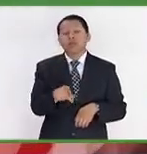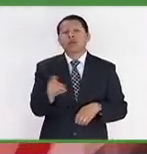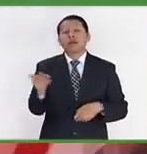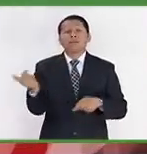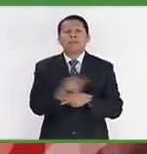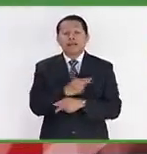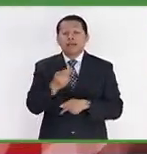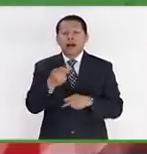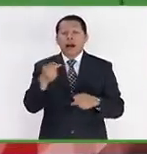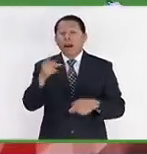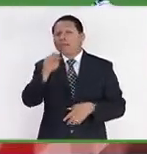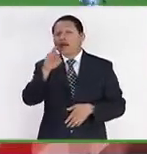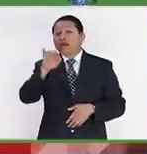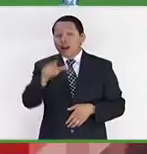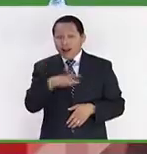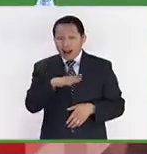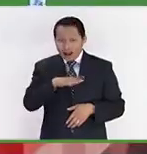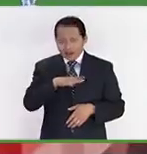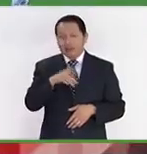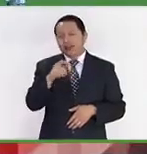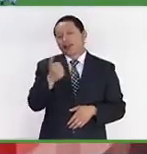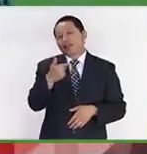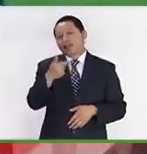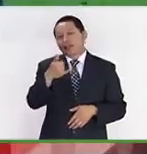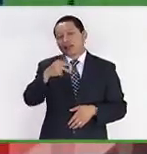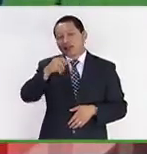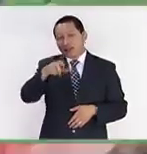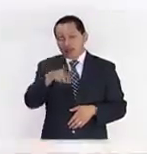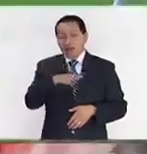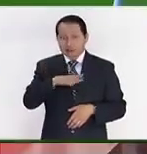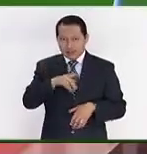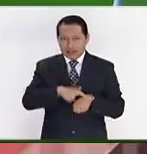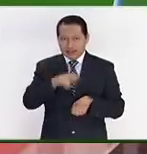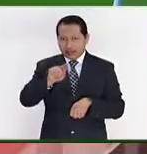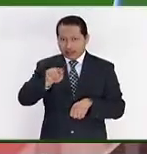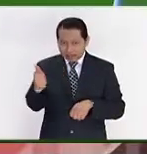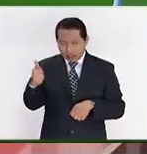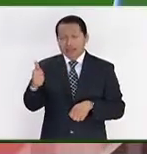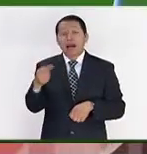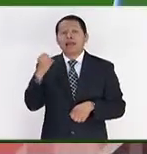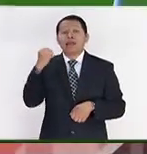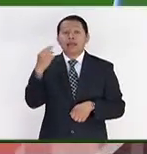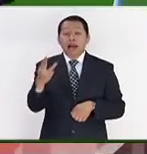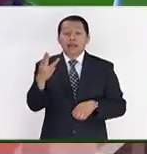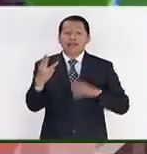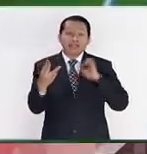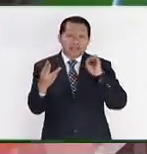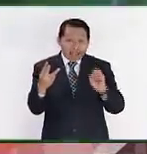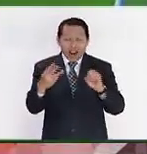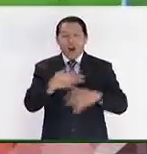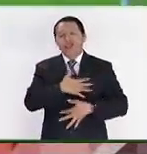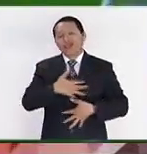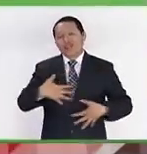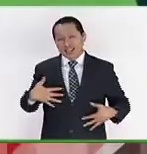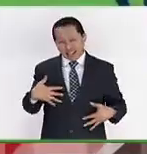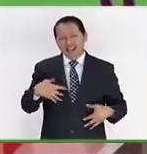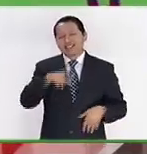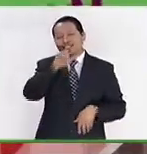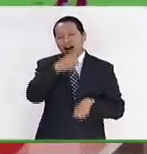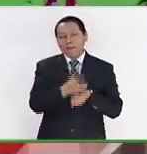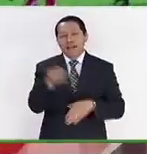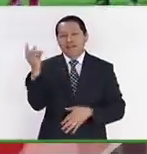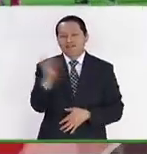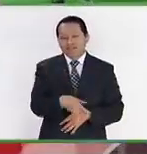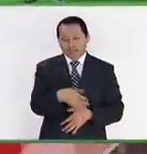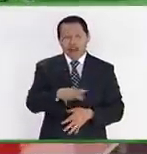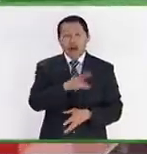venía el penal de André Pierre Guignac. Al 76, 3-0 le gana Tigres al América.